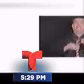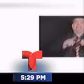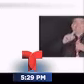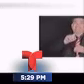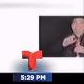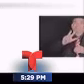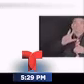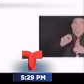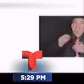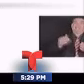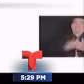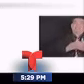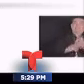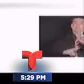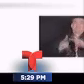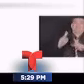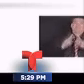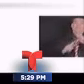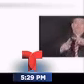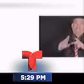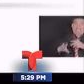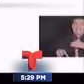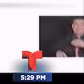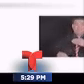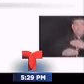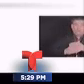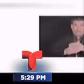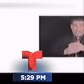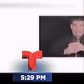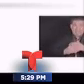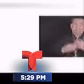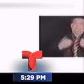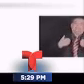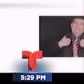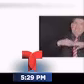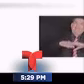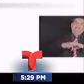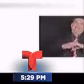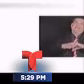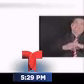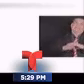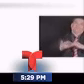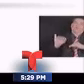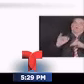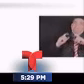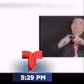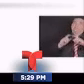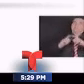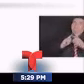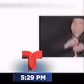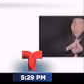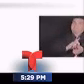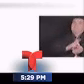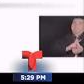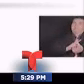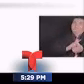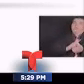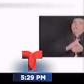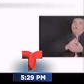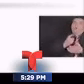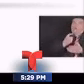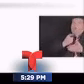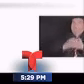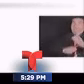Y más de 130 mil personas adicionales tendrán acceso a planes